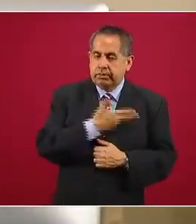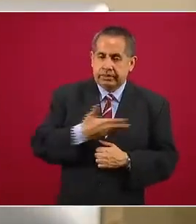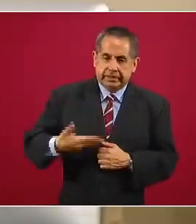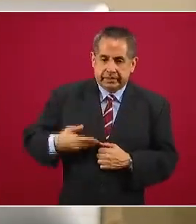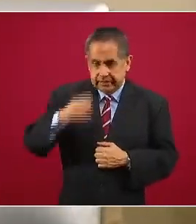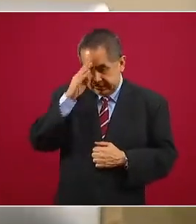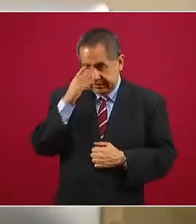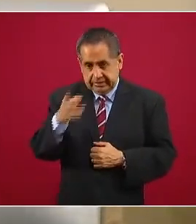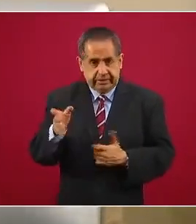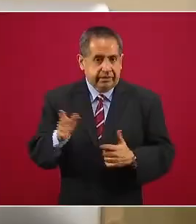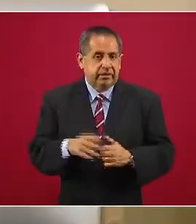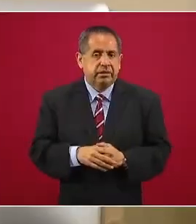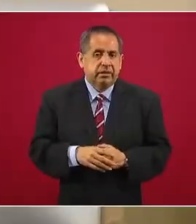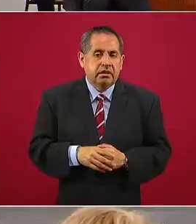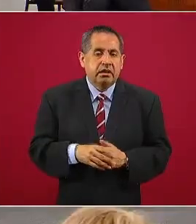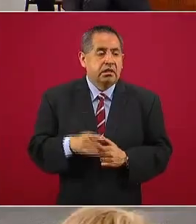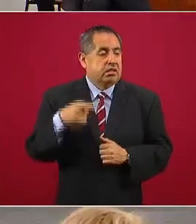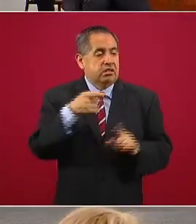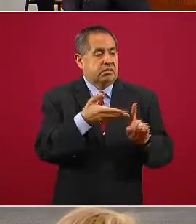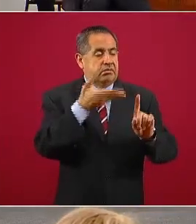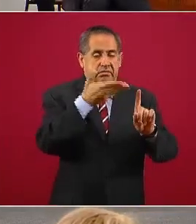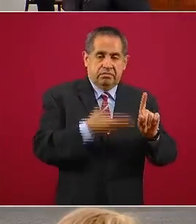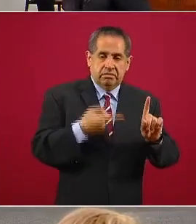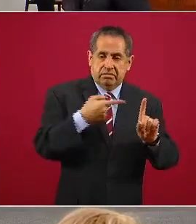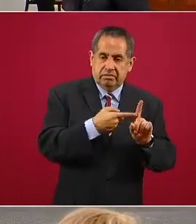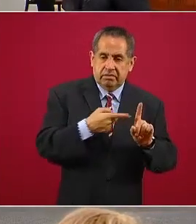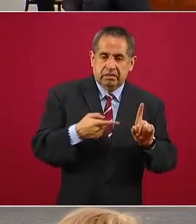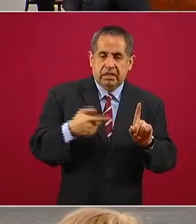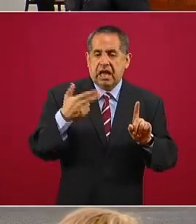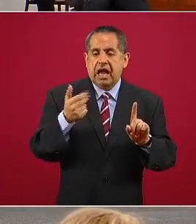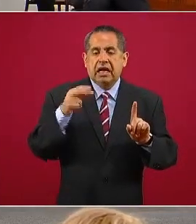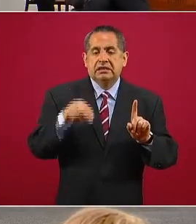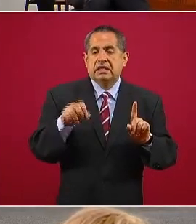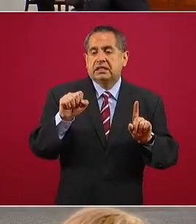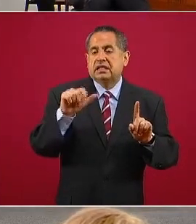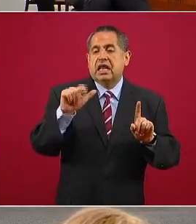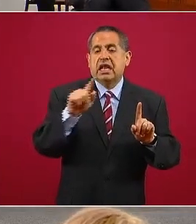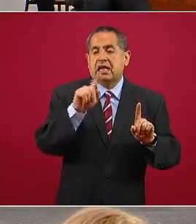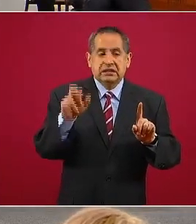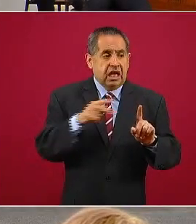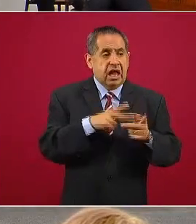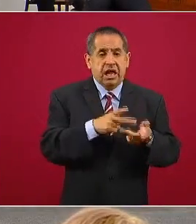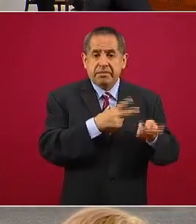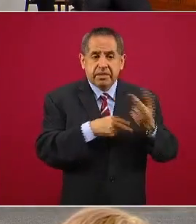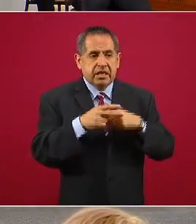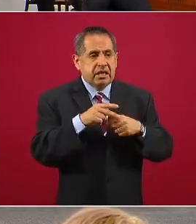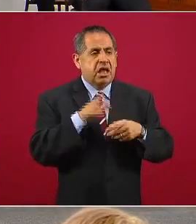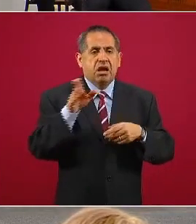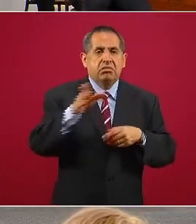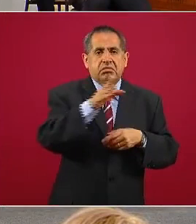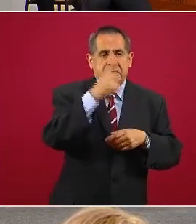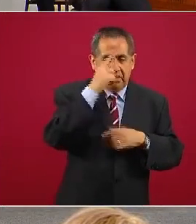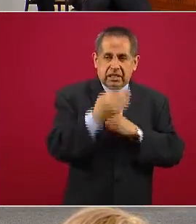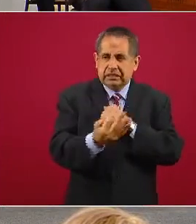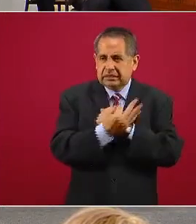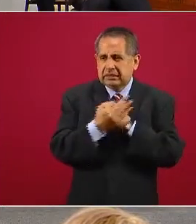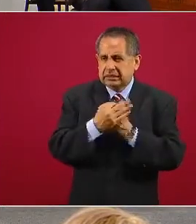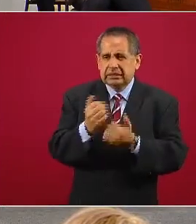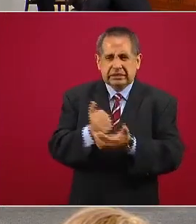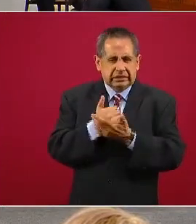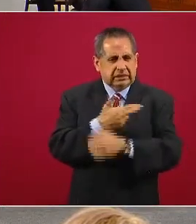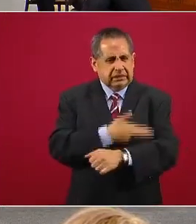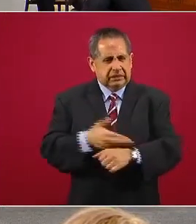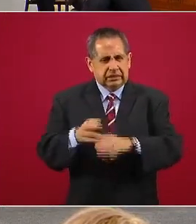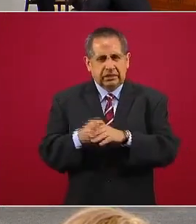presidente, independientemente de que el comunicador Hans Salazar ha acudido a las instancias correspondientes para proceder